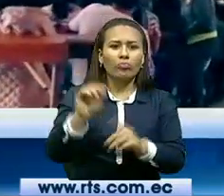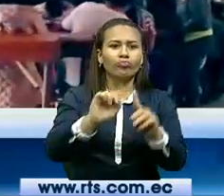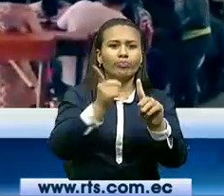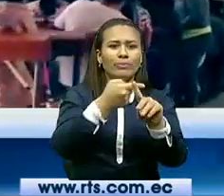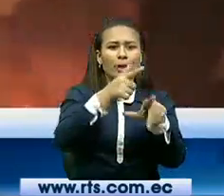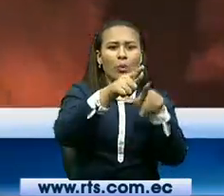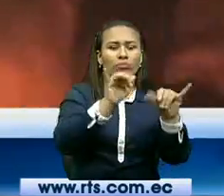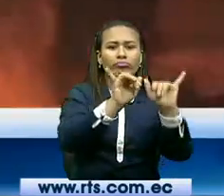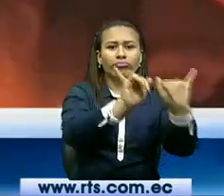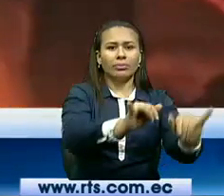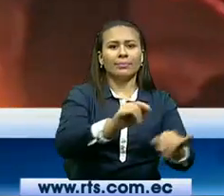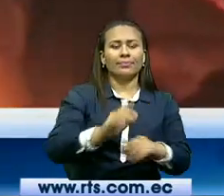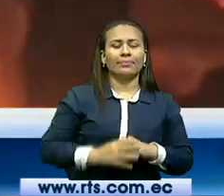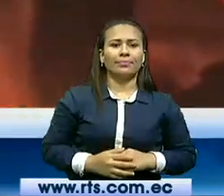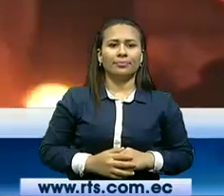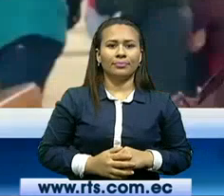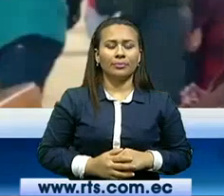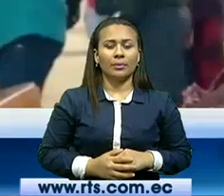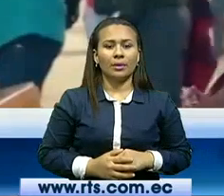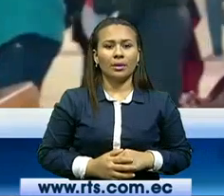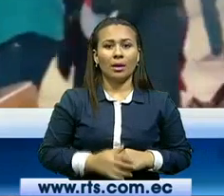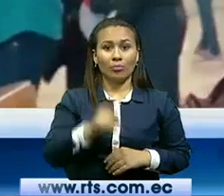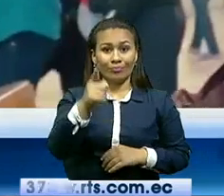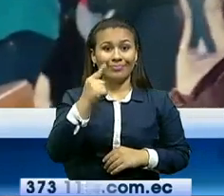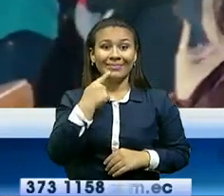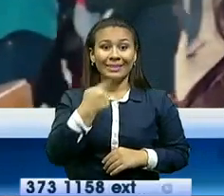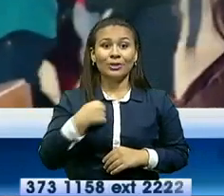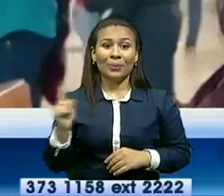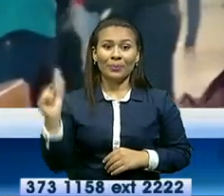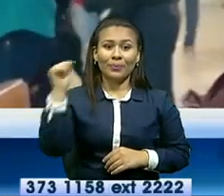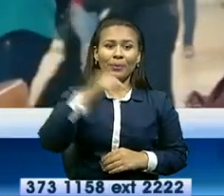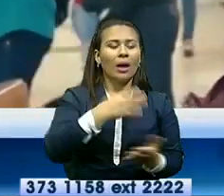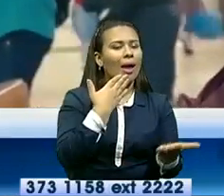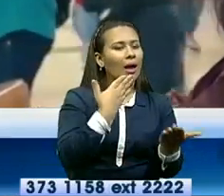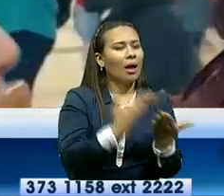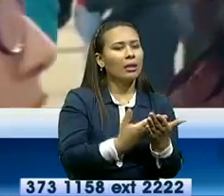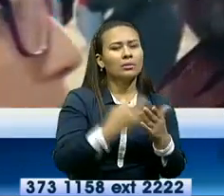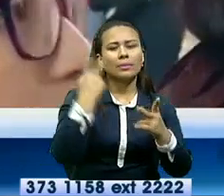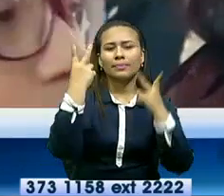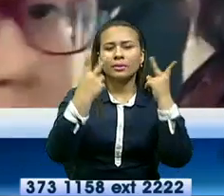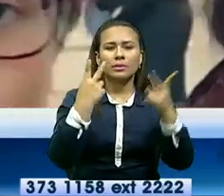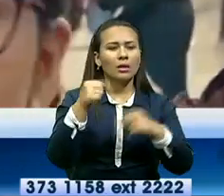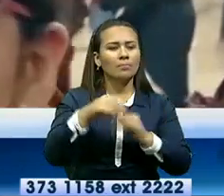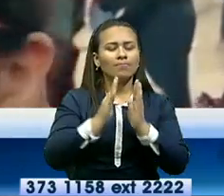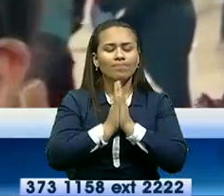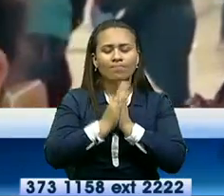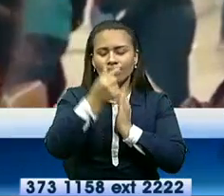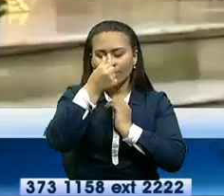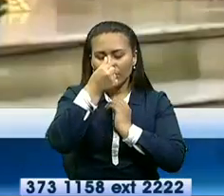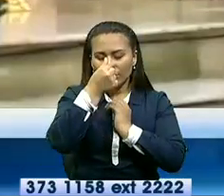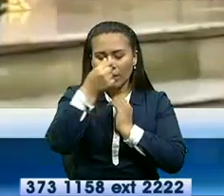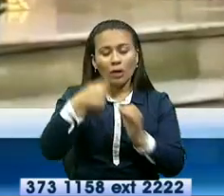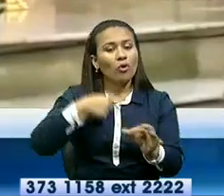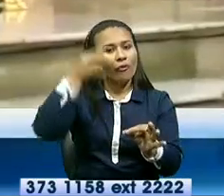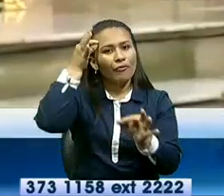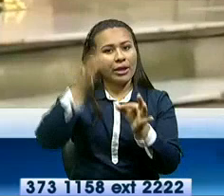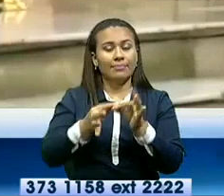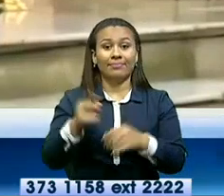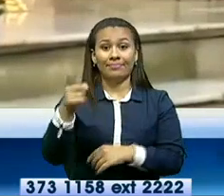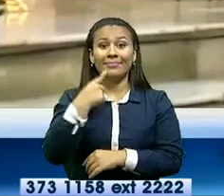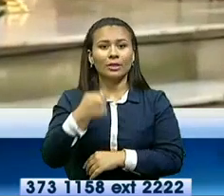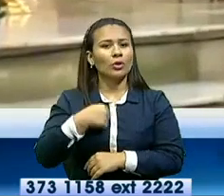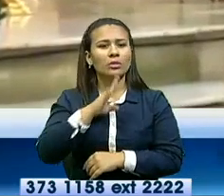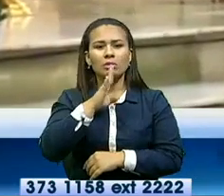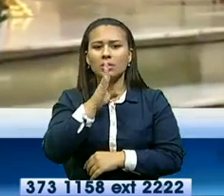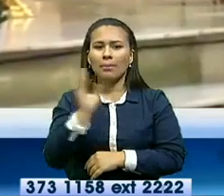Yo vengo a visitarla, a darle gracias y a pedirle que me siga ayudando. Yo tengo la fe, vive en ella. Nosotros siempre venimos a